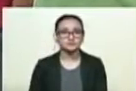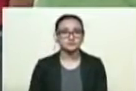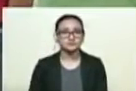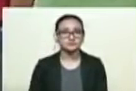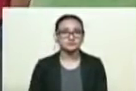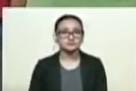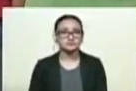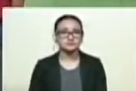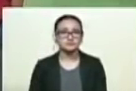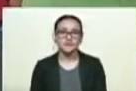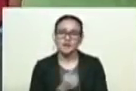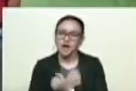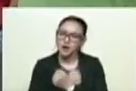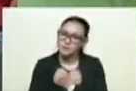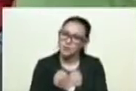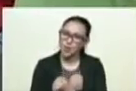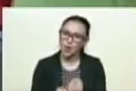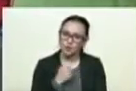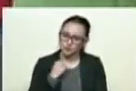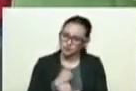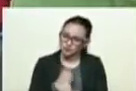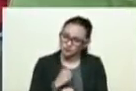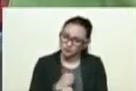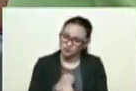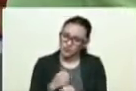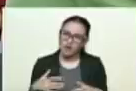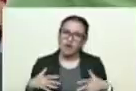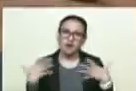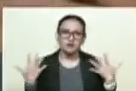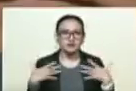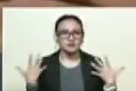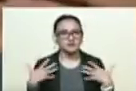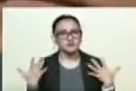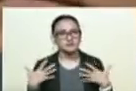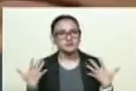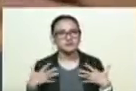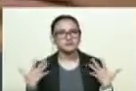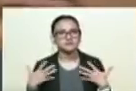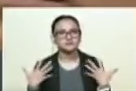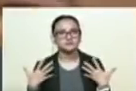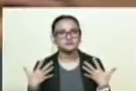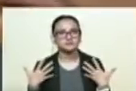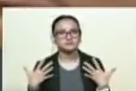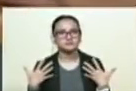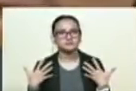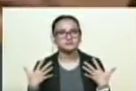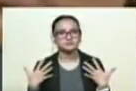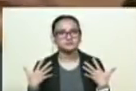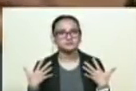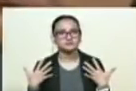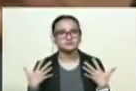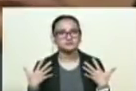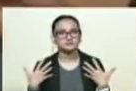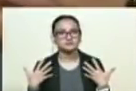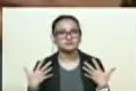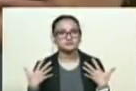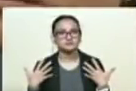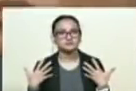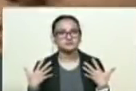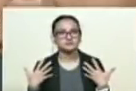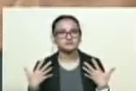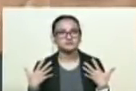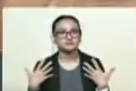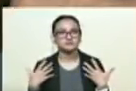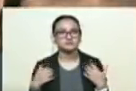entregarse con amor, con alegría, con pasión, a